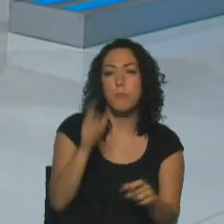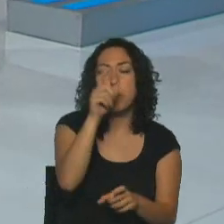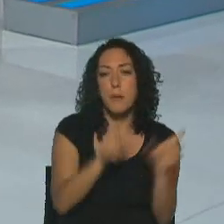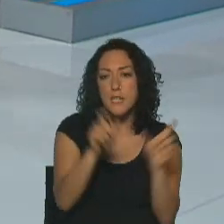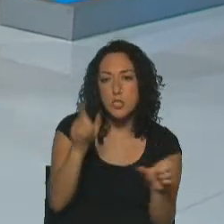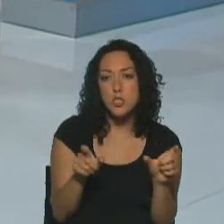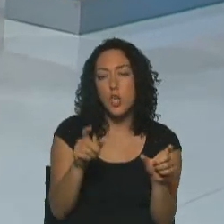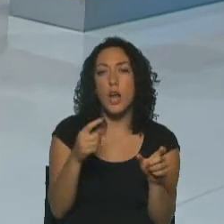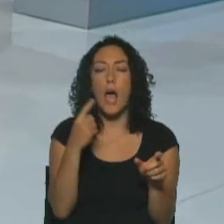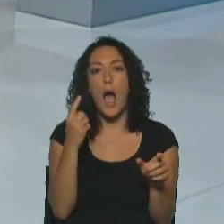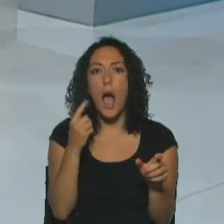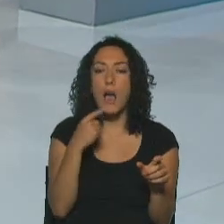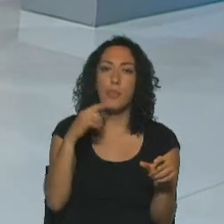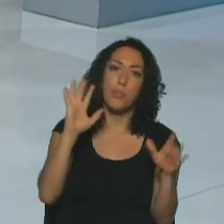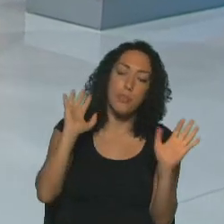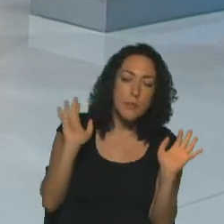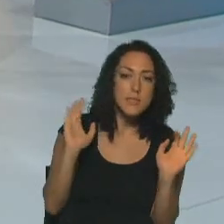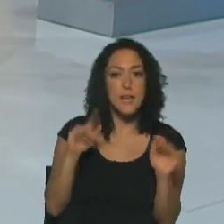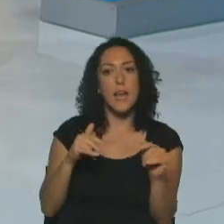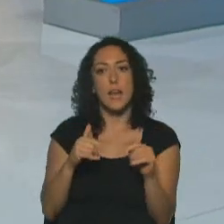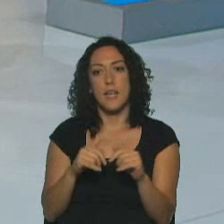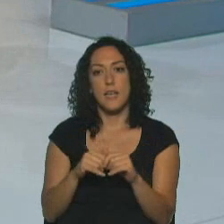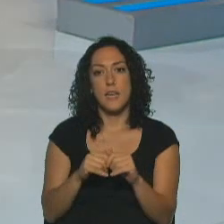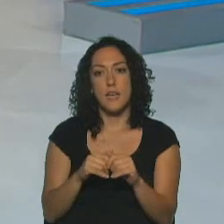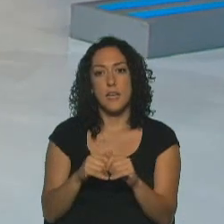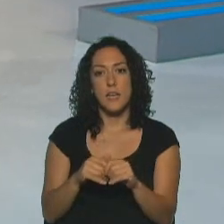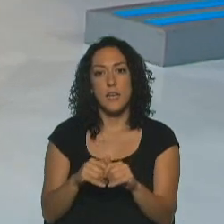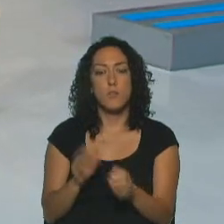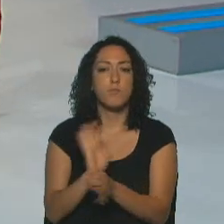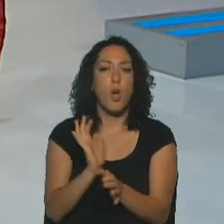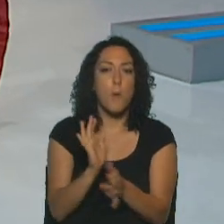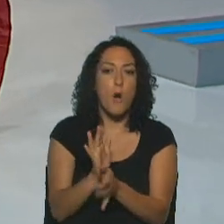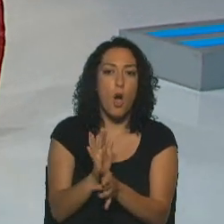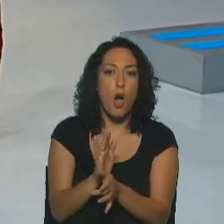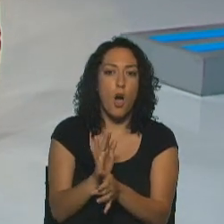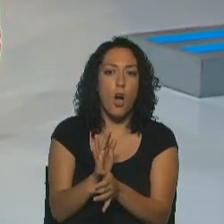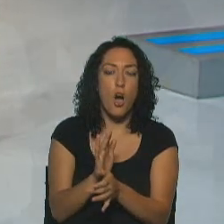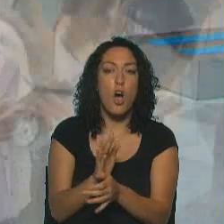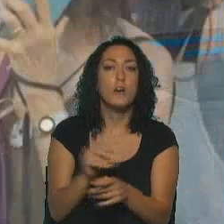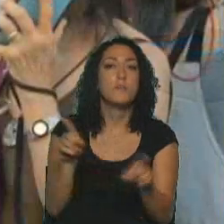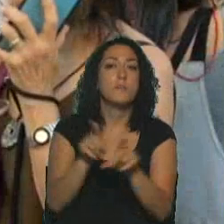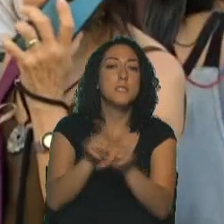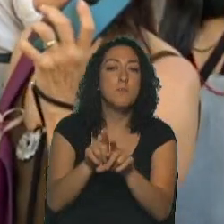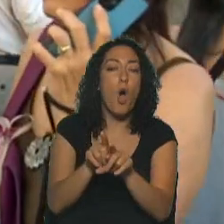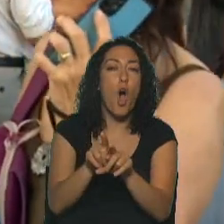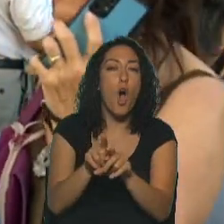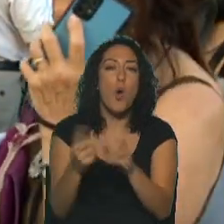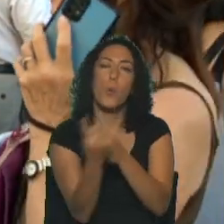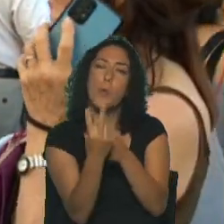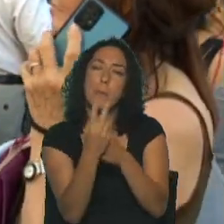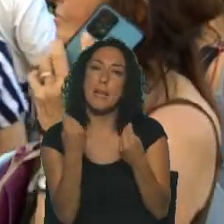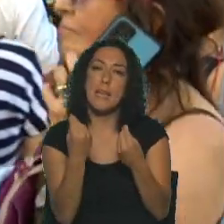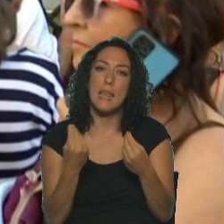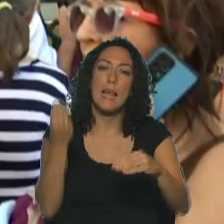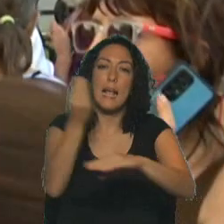puede conjeturar que se puede acoger en sus fueros para poder ser